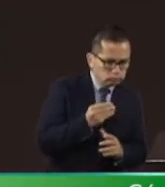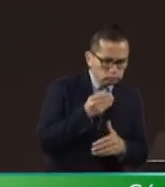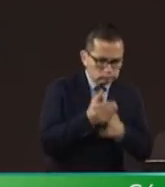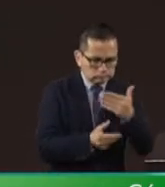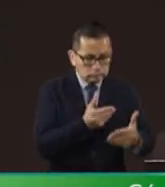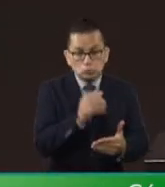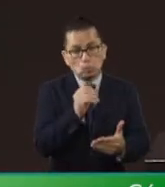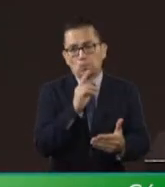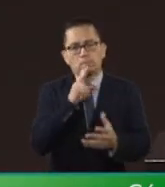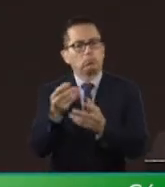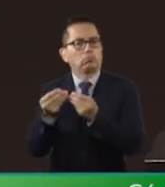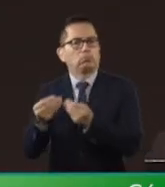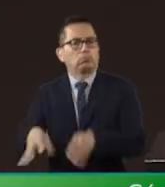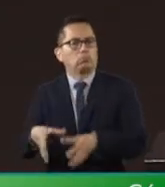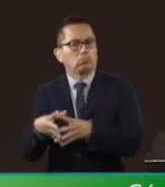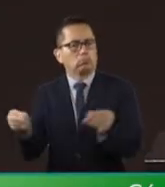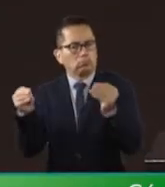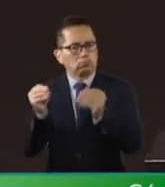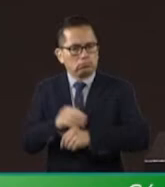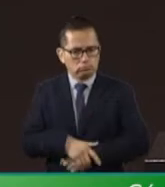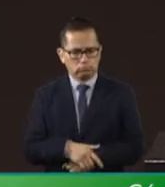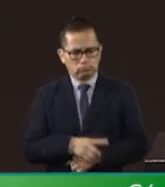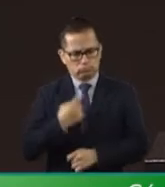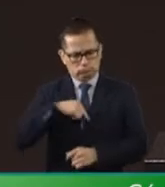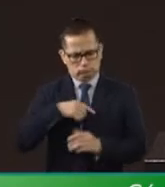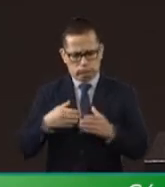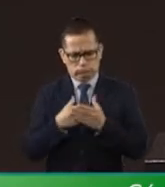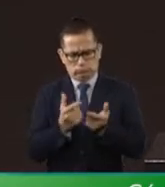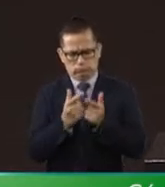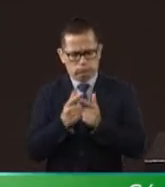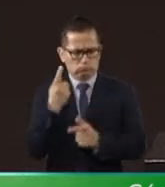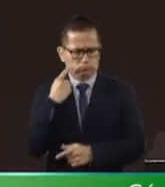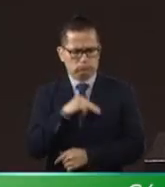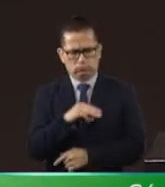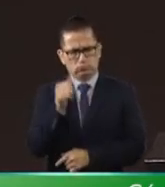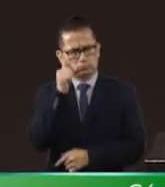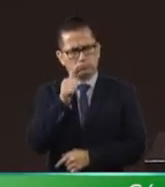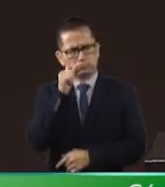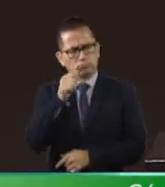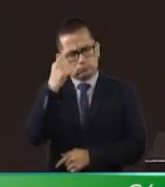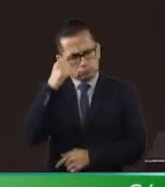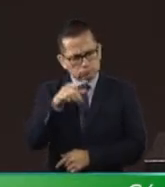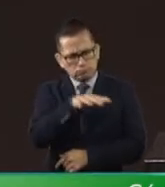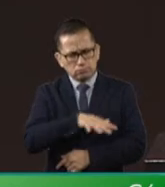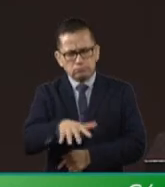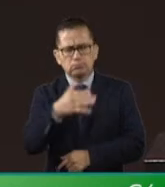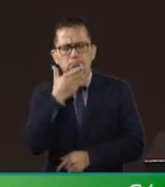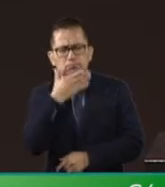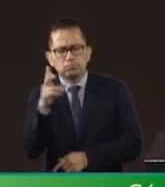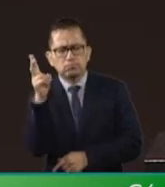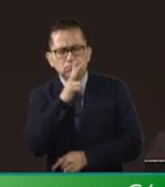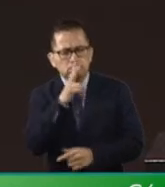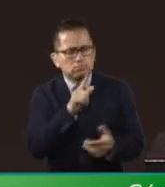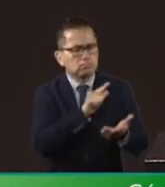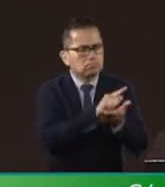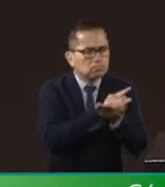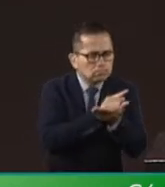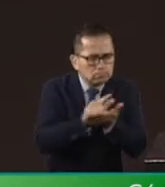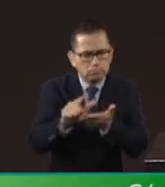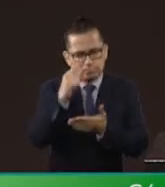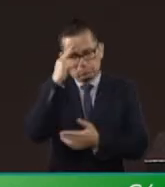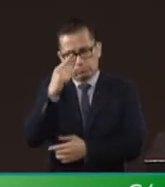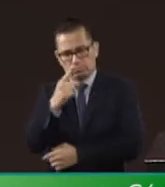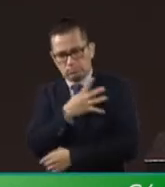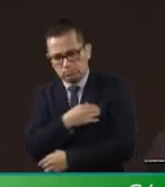Ciudadano siempre apostaremos por el desarrollo limpio y seguro para el aire que respiramos, el aire que respiran nuestros hijos, el